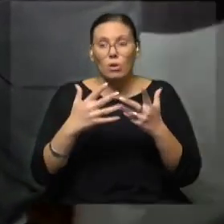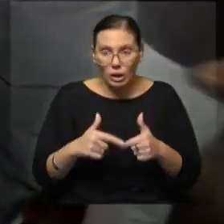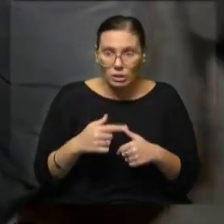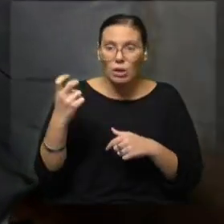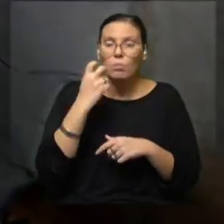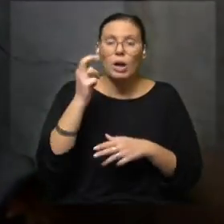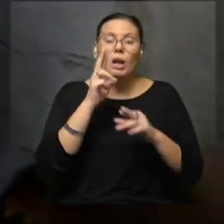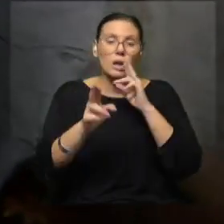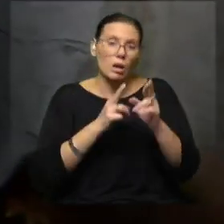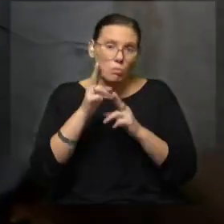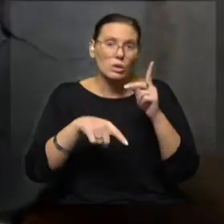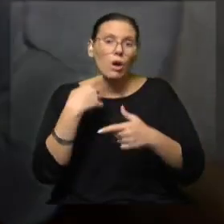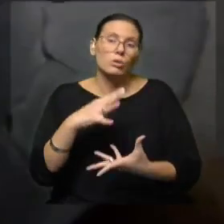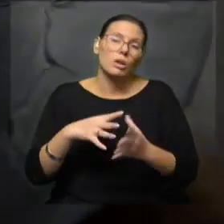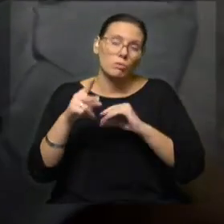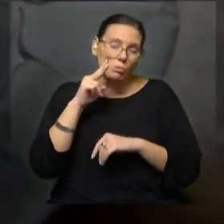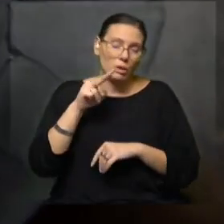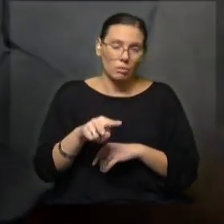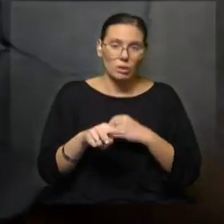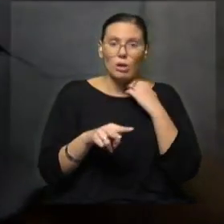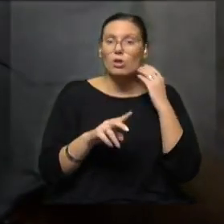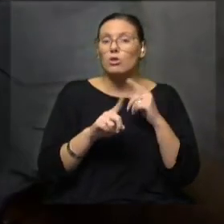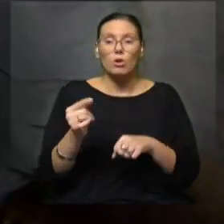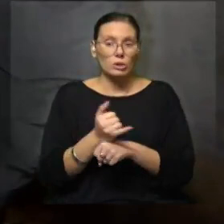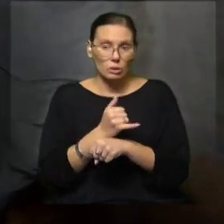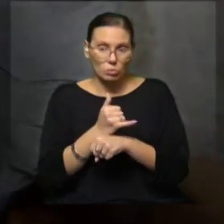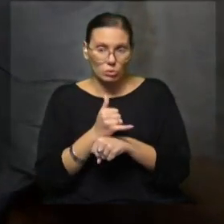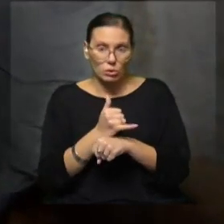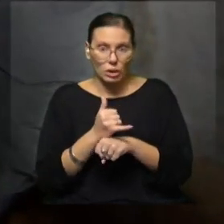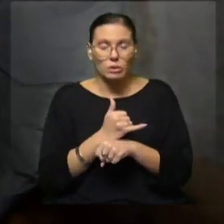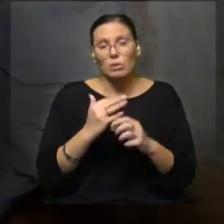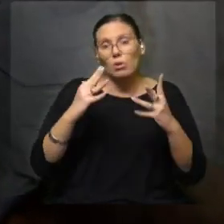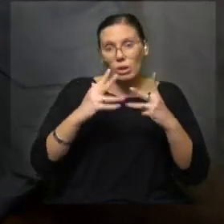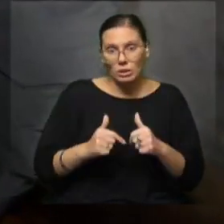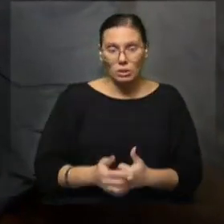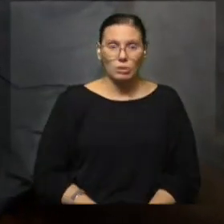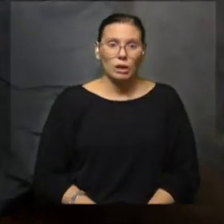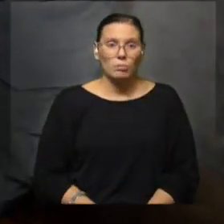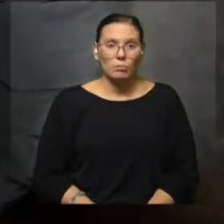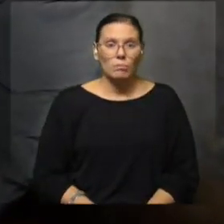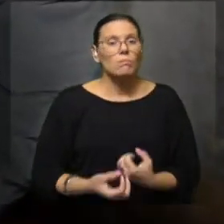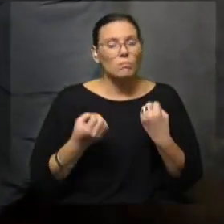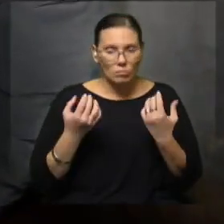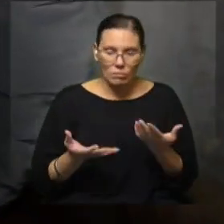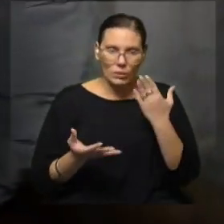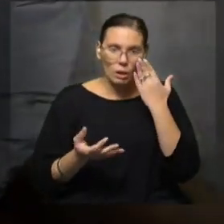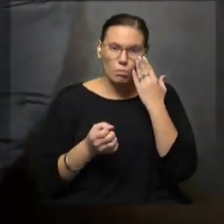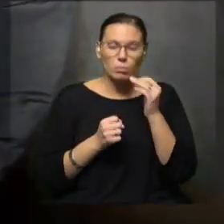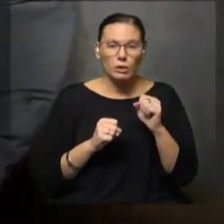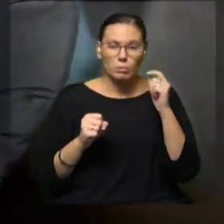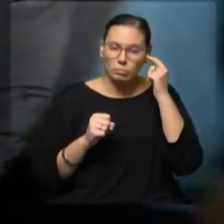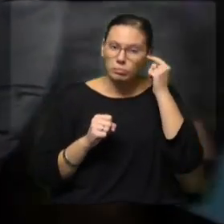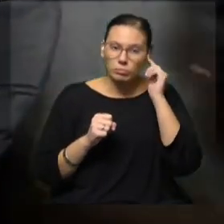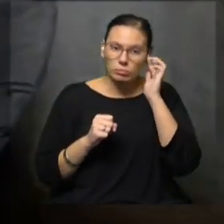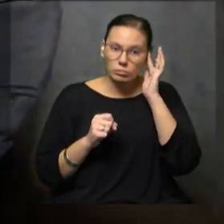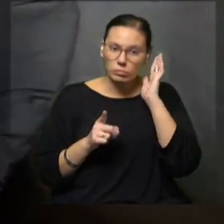buscarle respuestas con otras miradas, no de lo institucional, sino de lo organizacional. Buenísimo. Capaz que podemos extender también